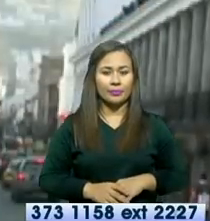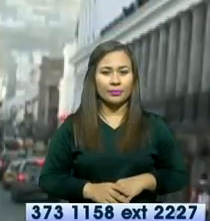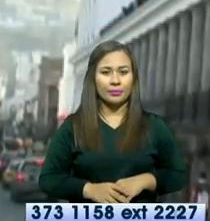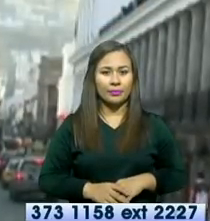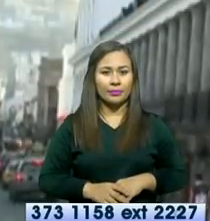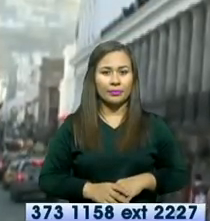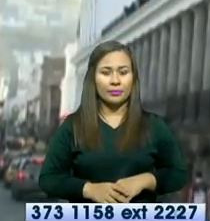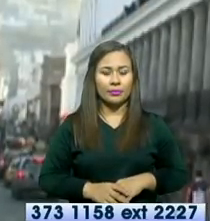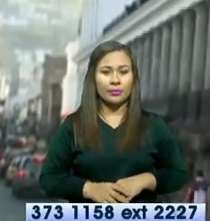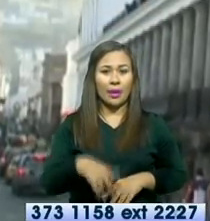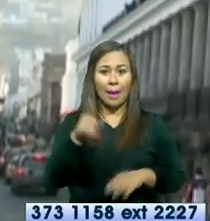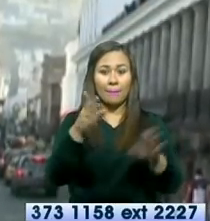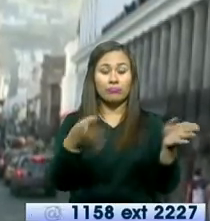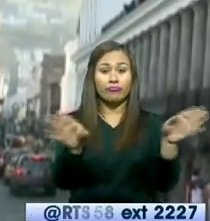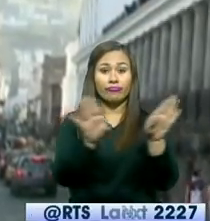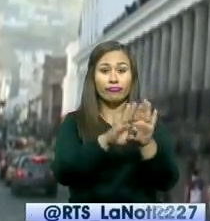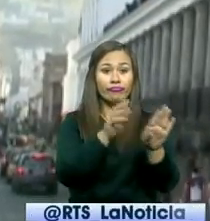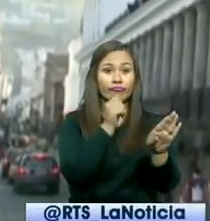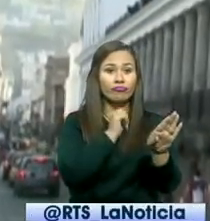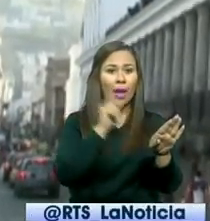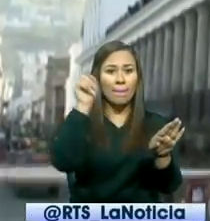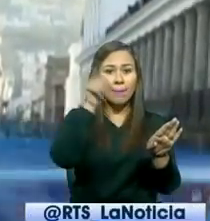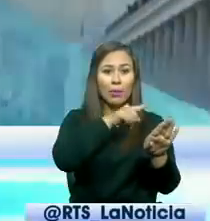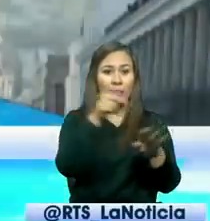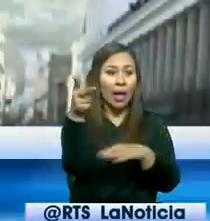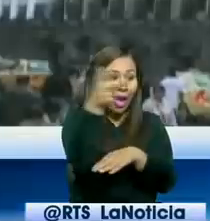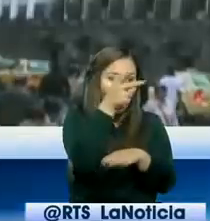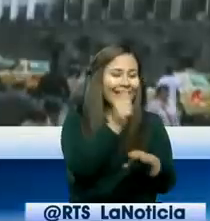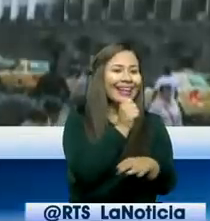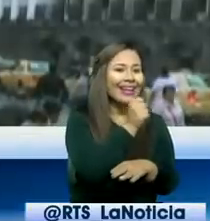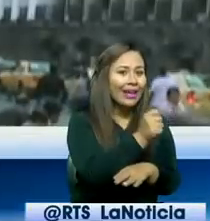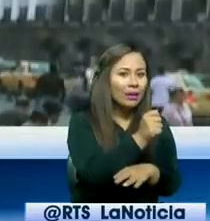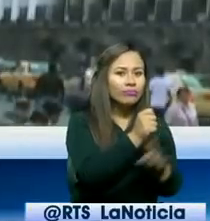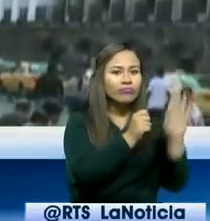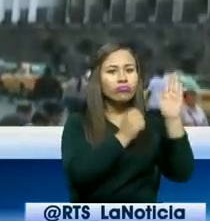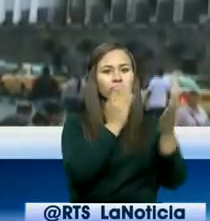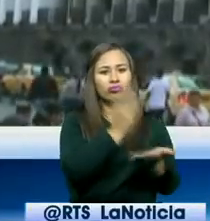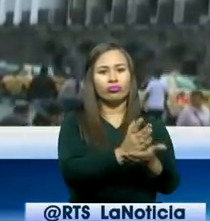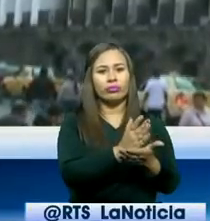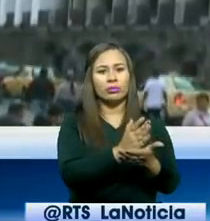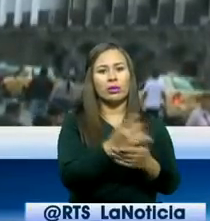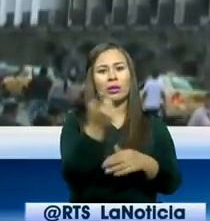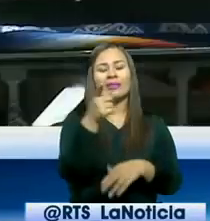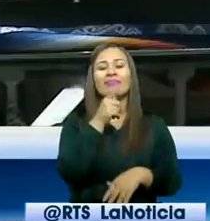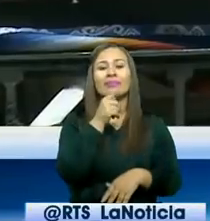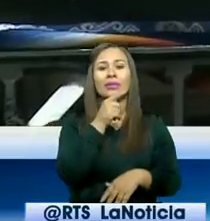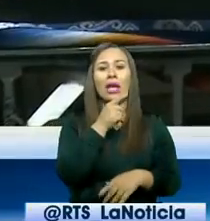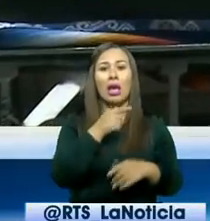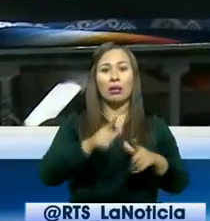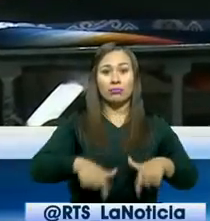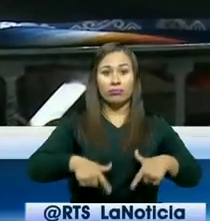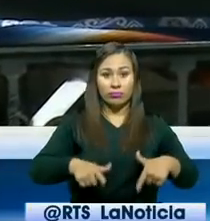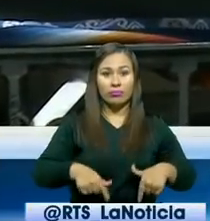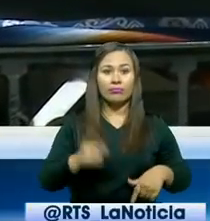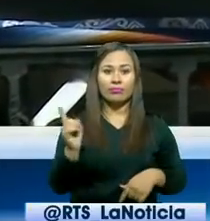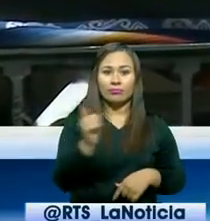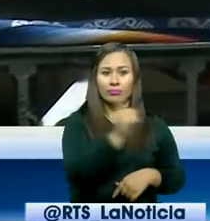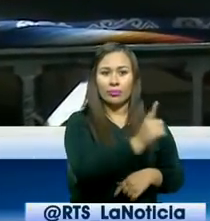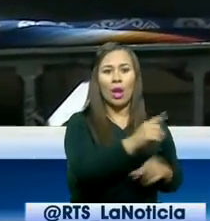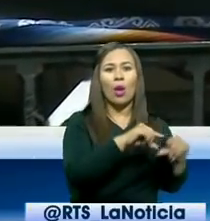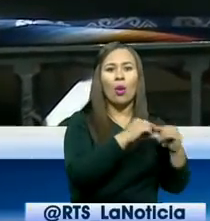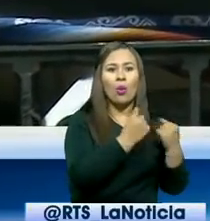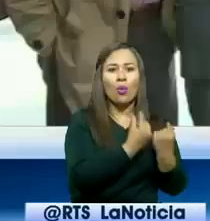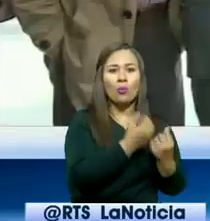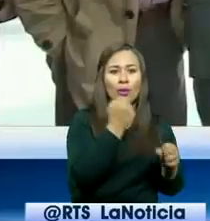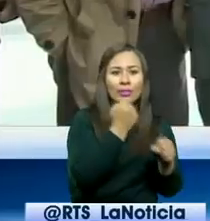A puerta cerrada, sin permitir el ingreso de los medios de comunicación a Ser Tomás, se reunió el jefe de Estado Lenín Moreno con el Frente Unitario